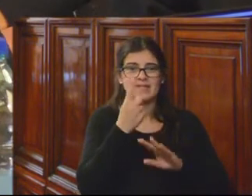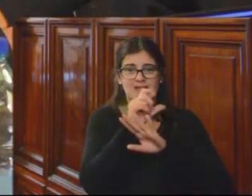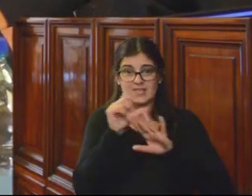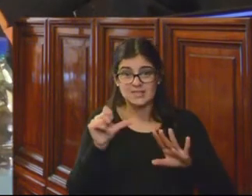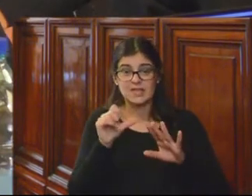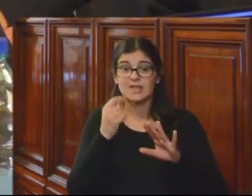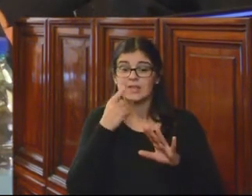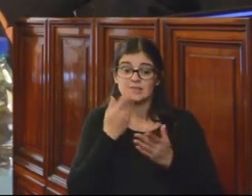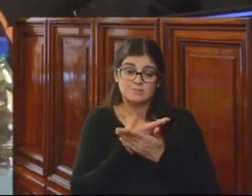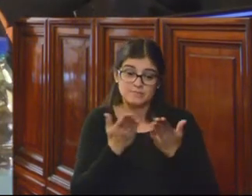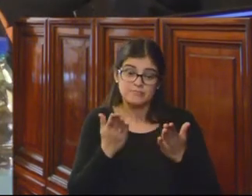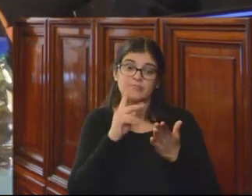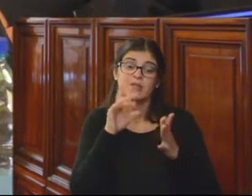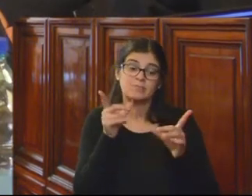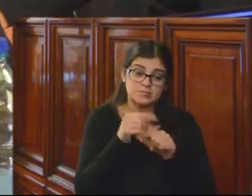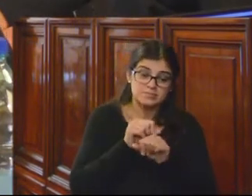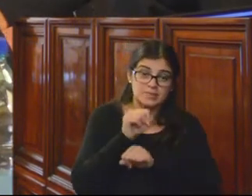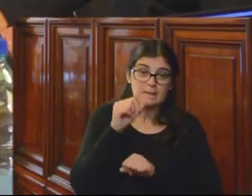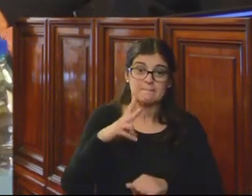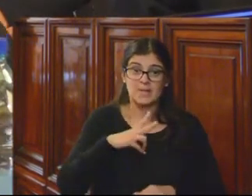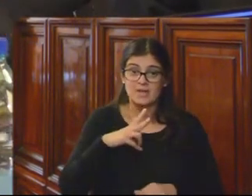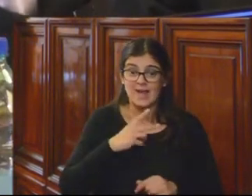el indicador de egreso de las universidades privadas,